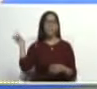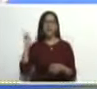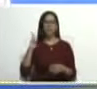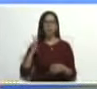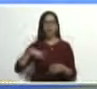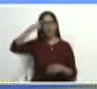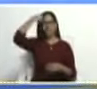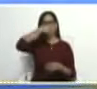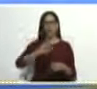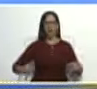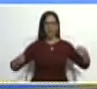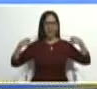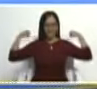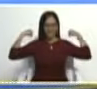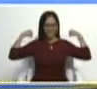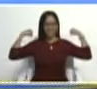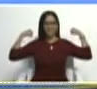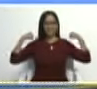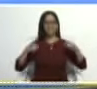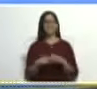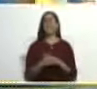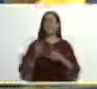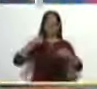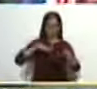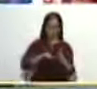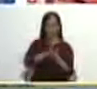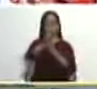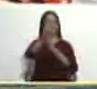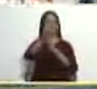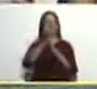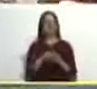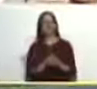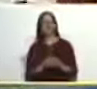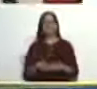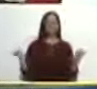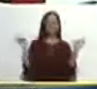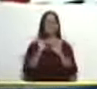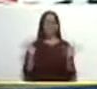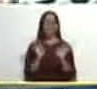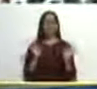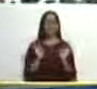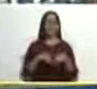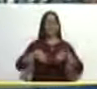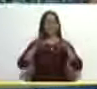pueblo vergatario, que lo que va es para adelante y nada ni nadie nos